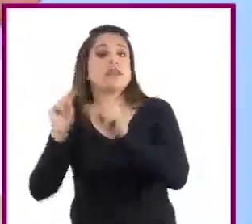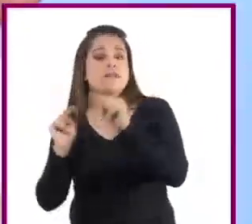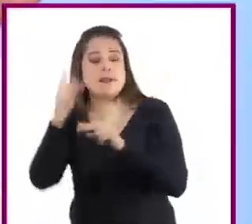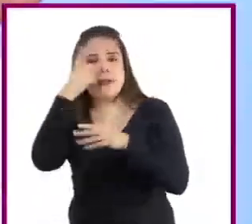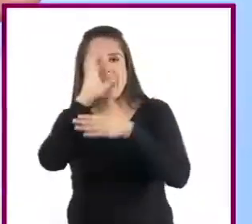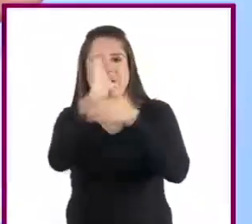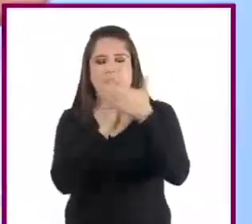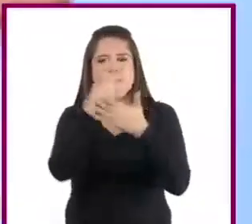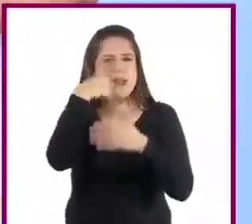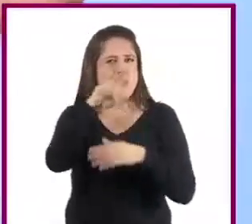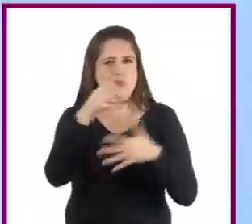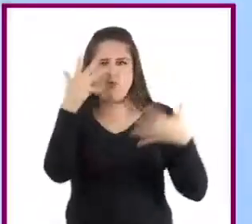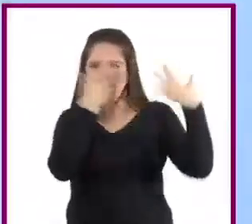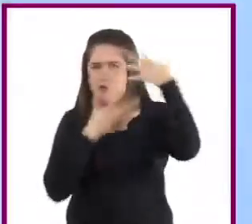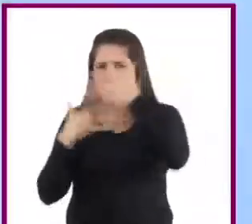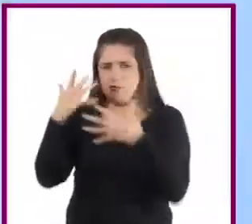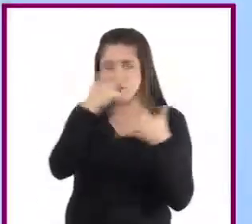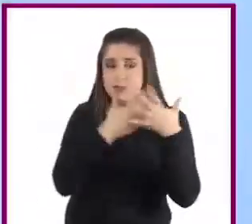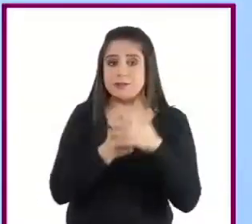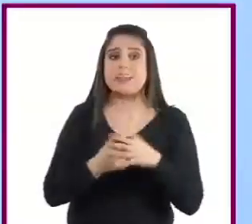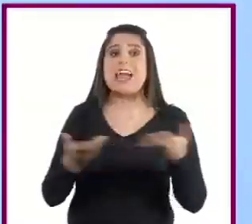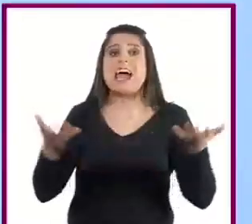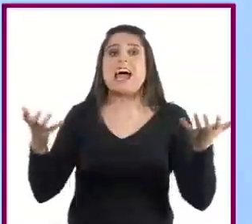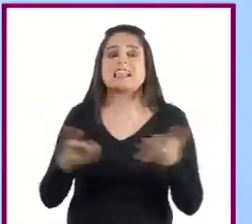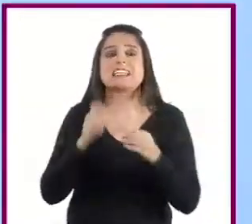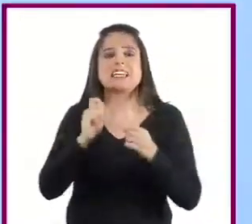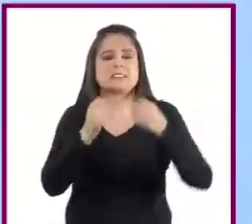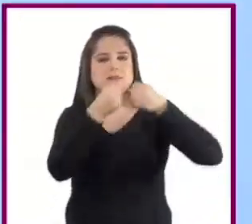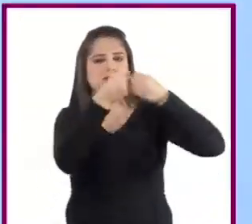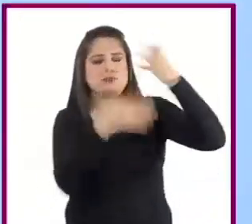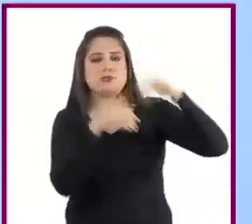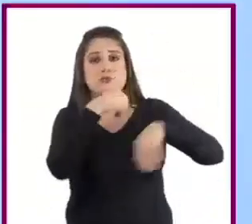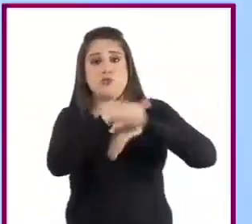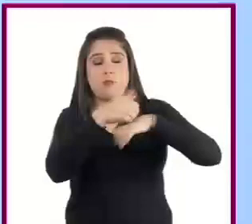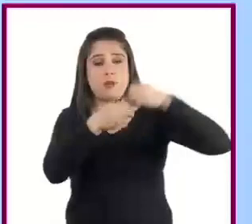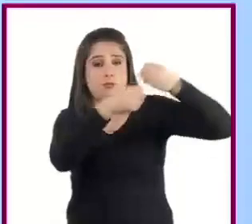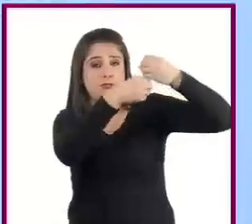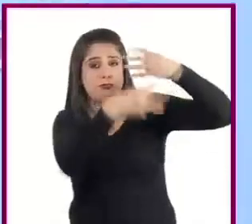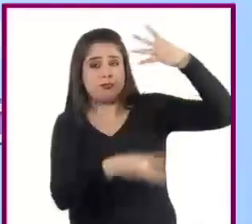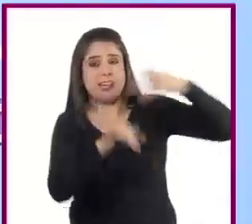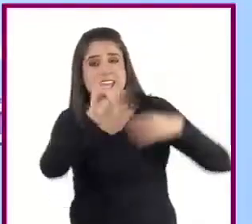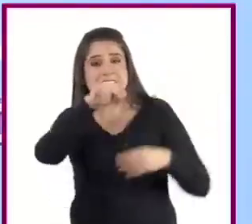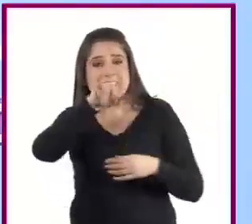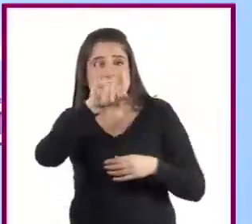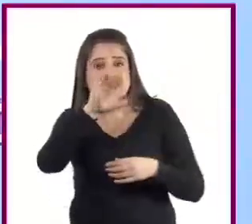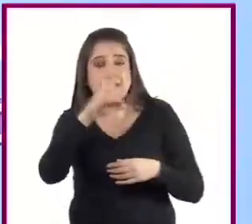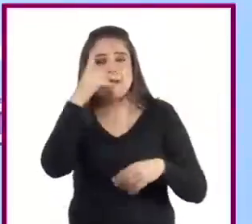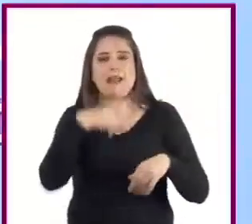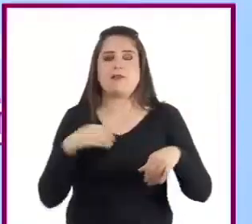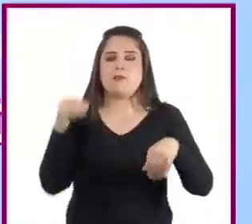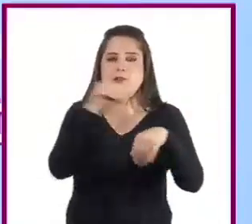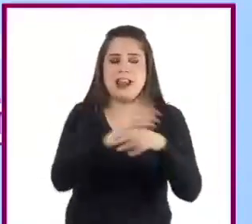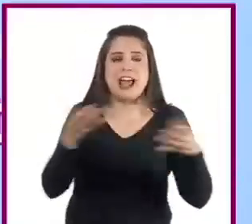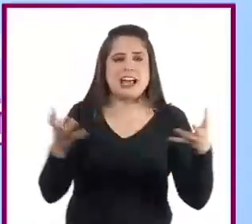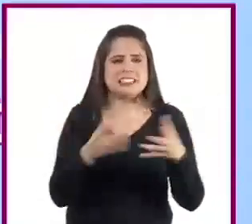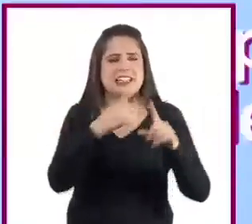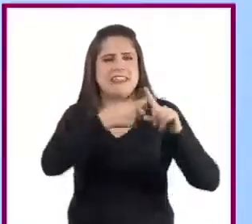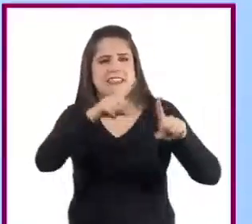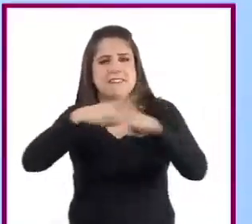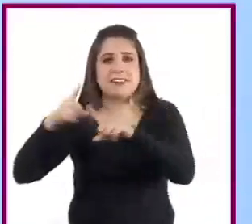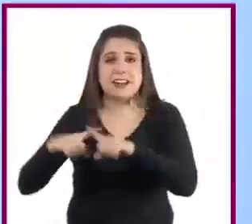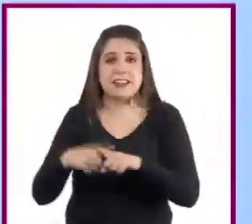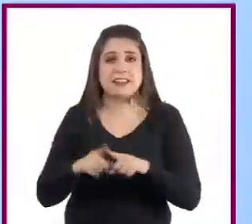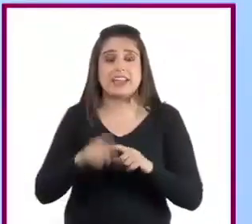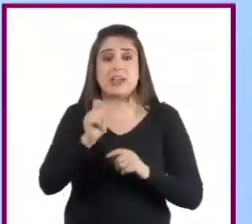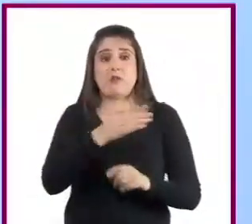fin de evitar confusiones. Elaborar un índice con una enumeración correcta, aplicación de estilos y marcar la diferencia entre